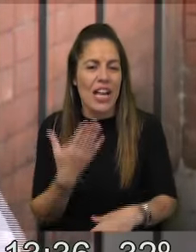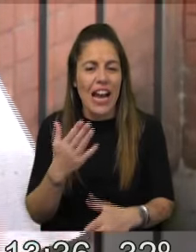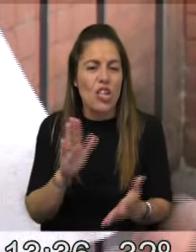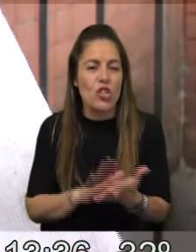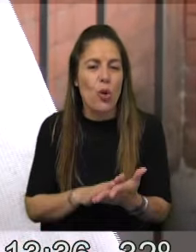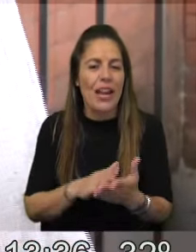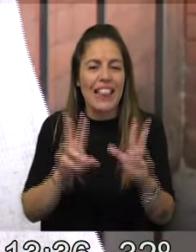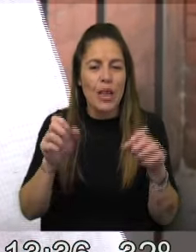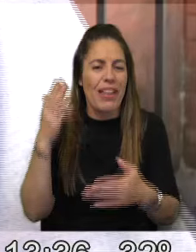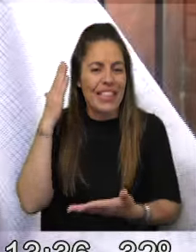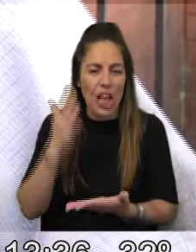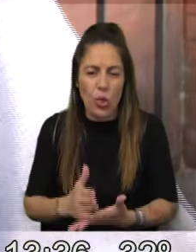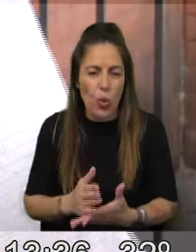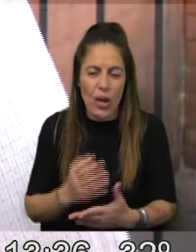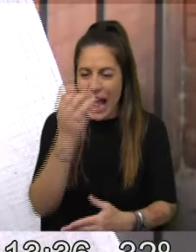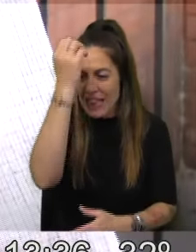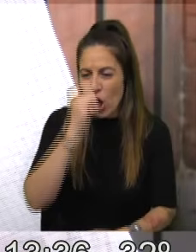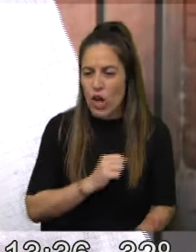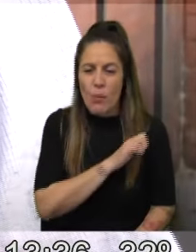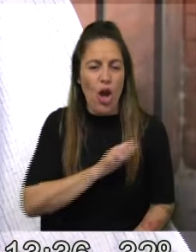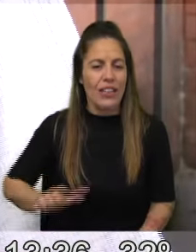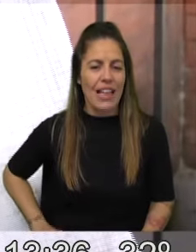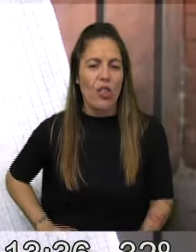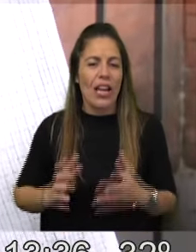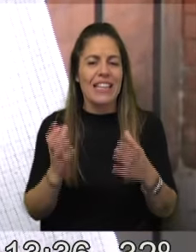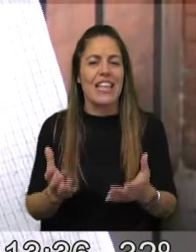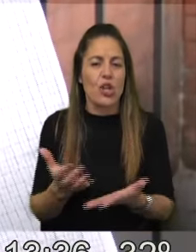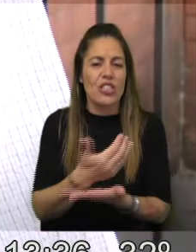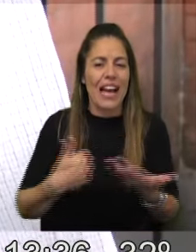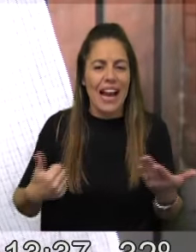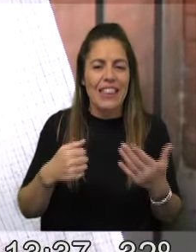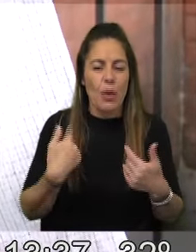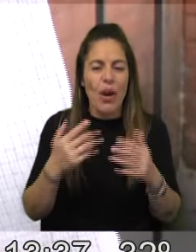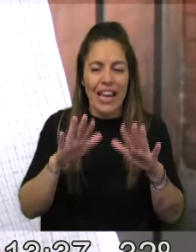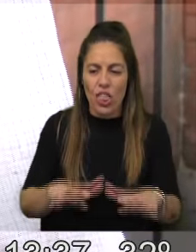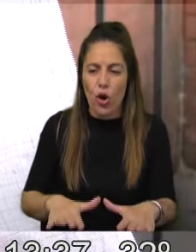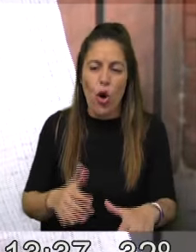de la dictadura, el terrorismo de Estado, que lo intentaron sacar, después quedó.